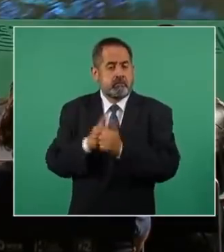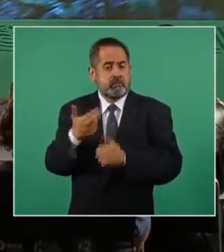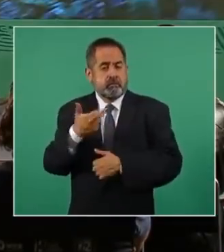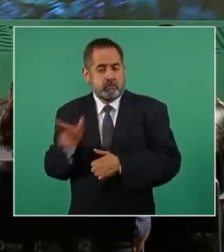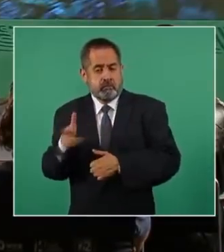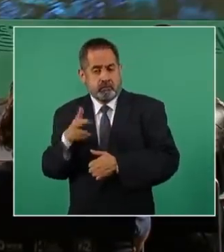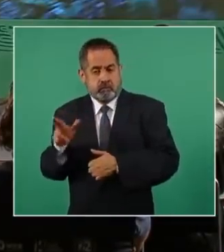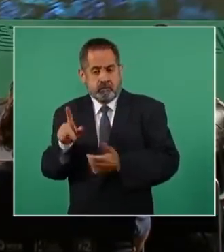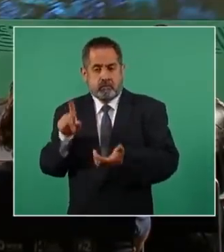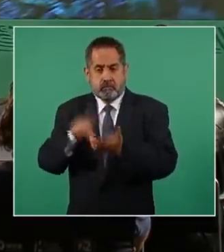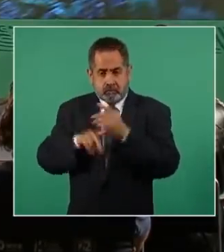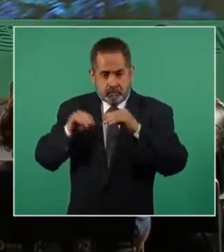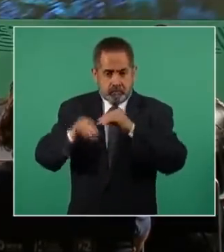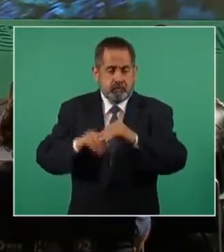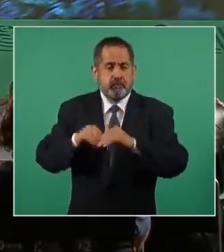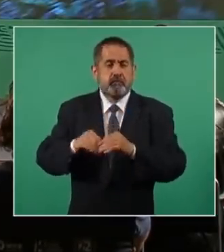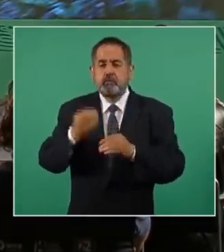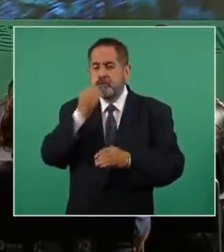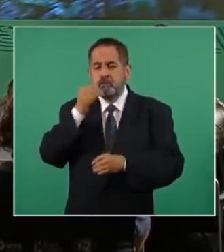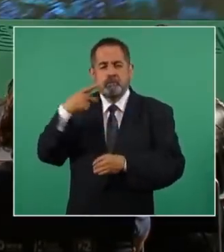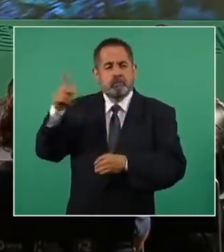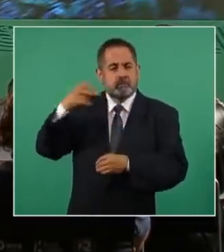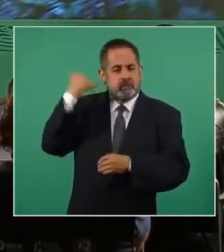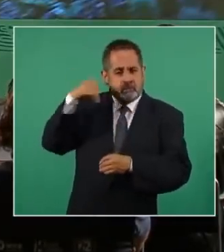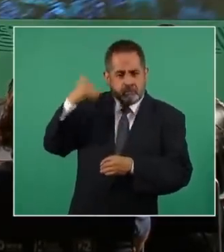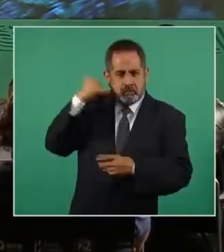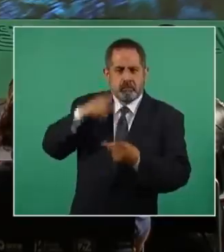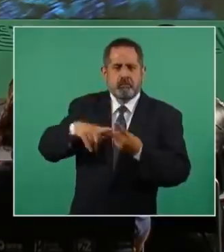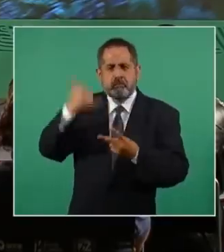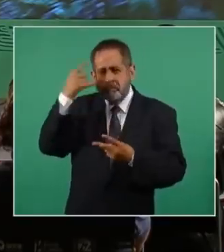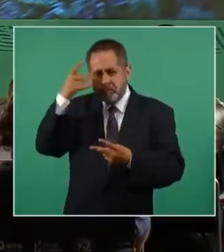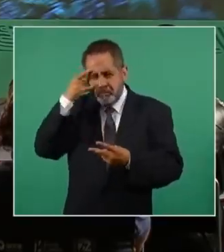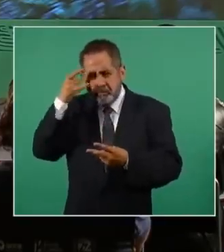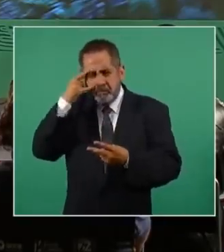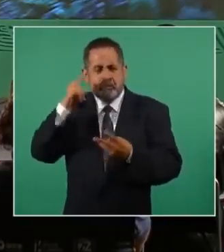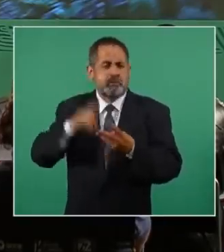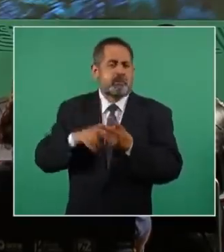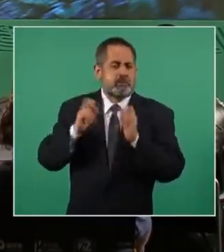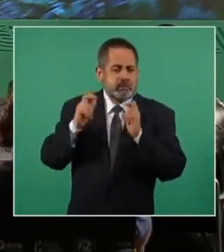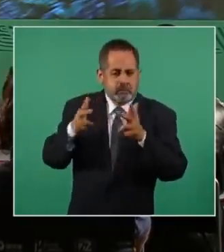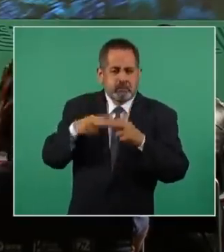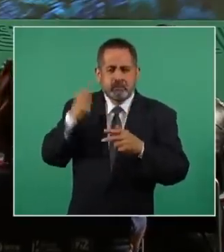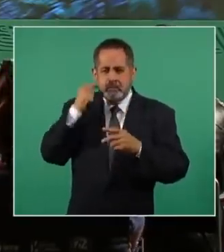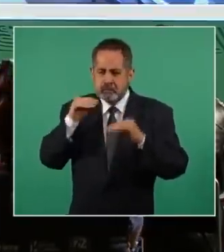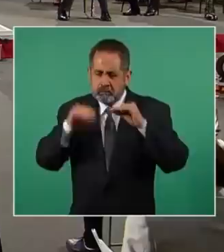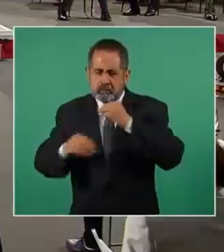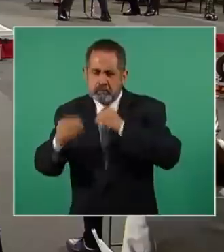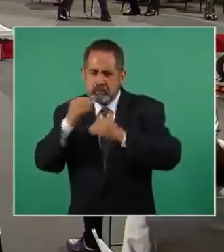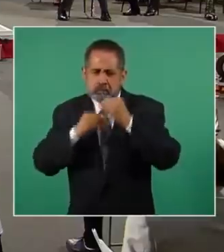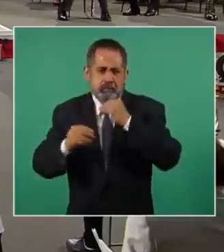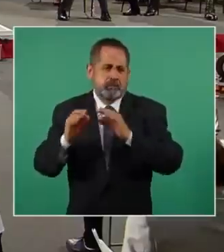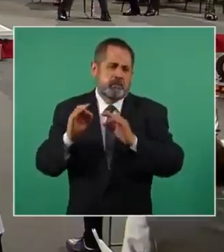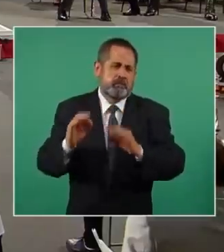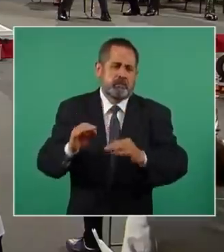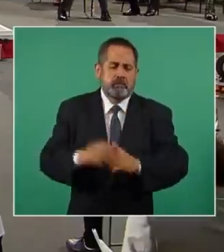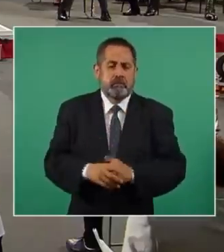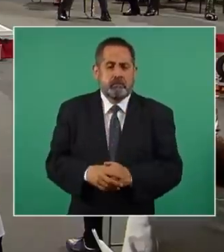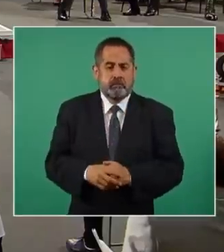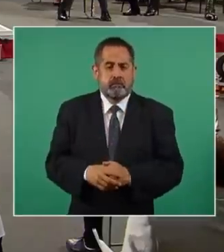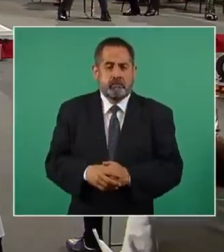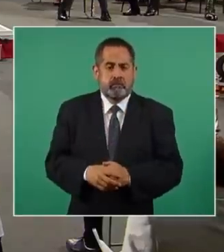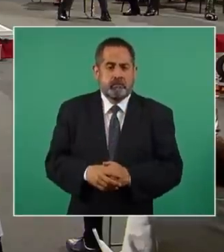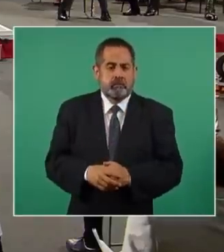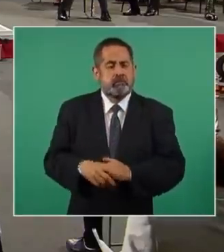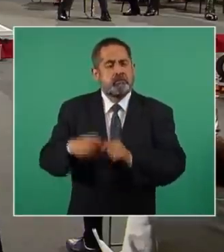diversificado la comida yucateca, campechana, chapaneca, tabasqueña, ¿no? La que sigue, por favor. Hay